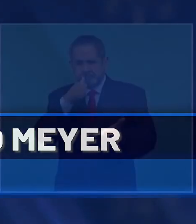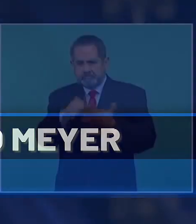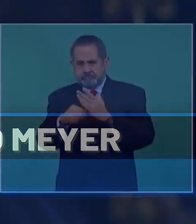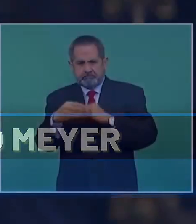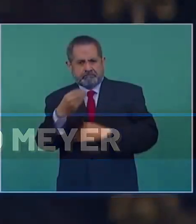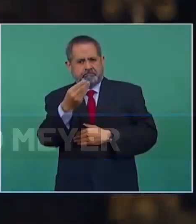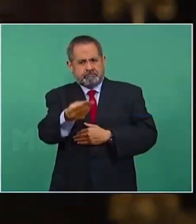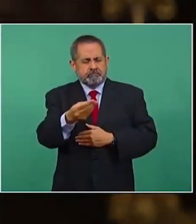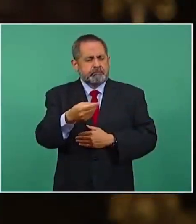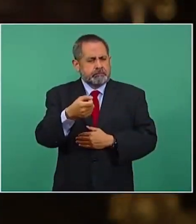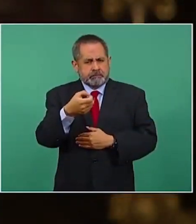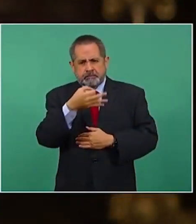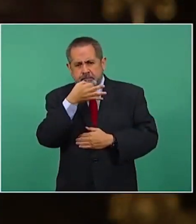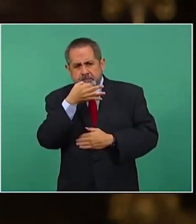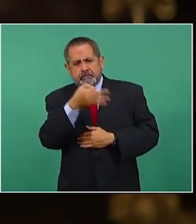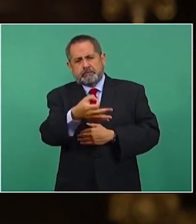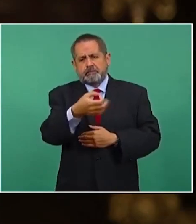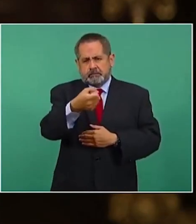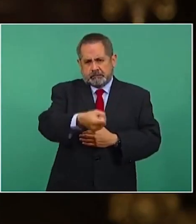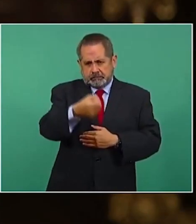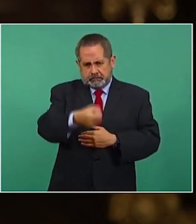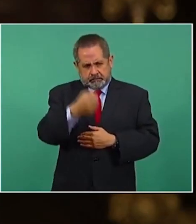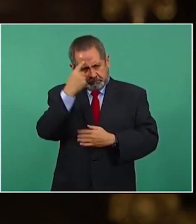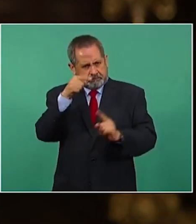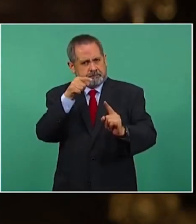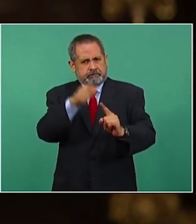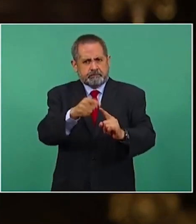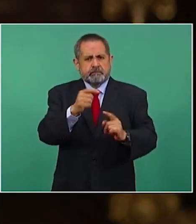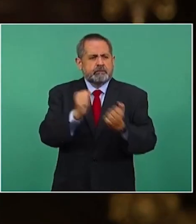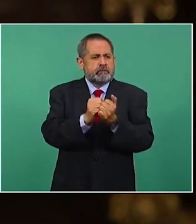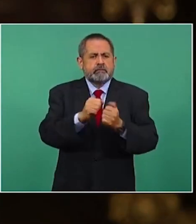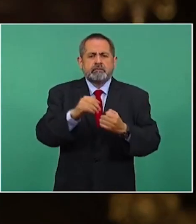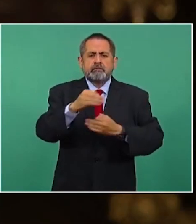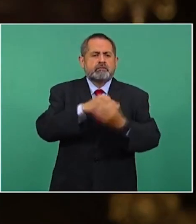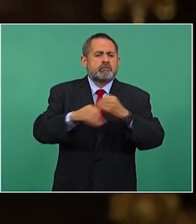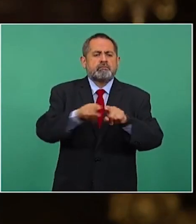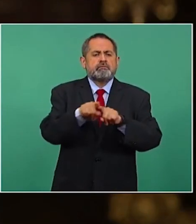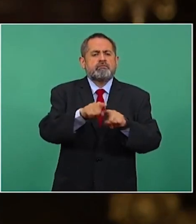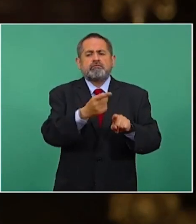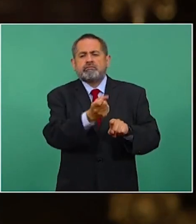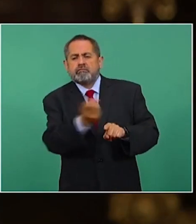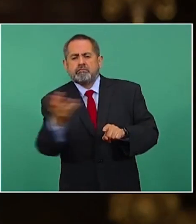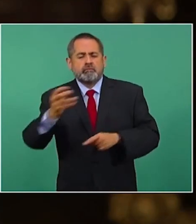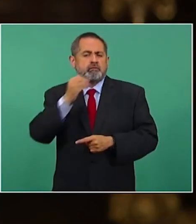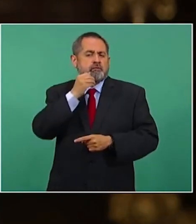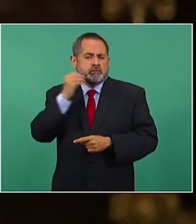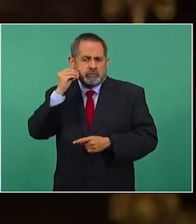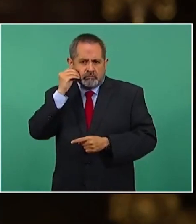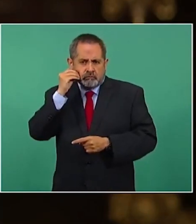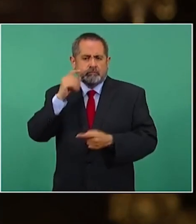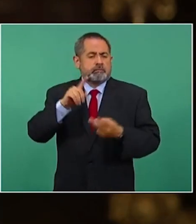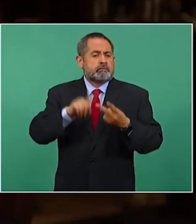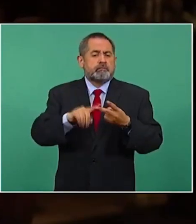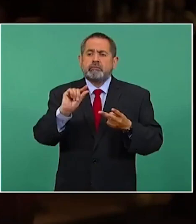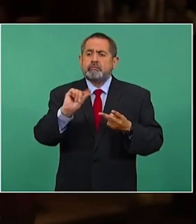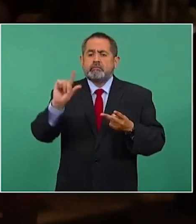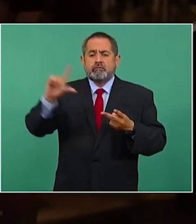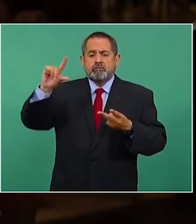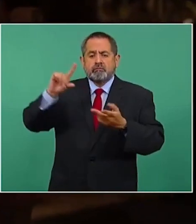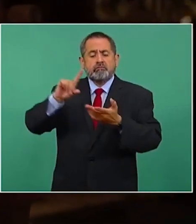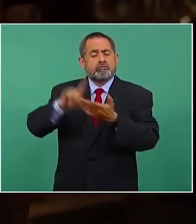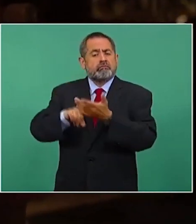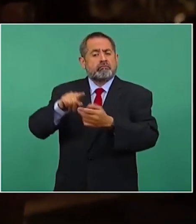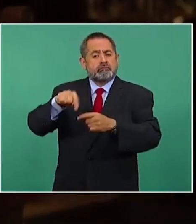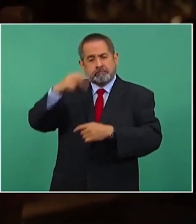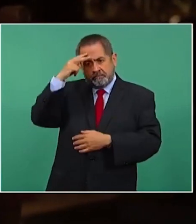vamos a la materia. Interpretar lo que está ocurriendo, lo que significa el día de hoy y esta relación que pues el